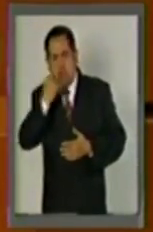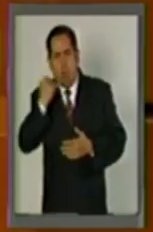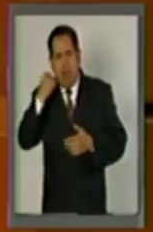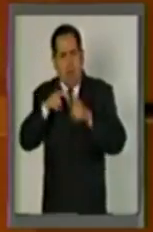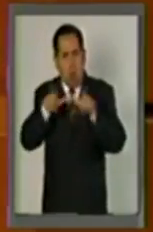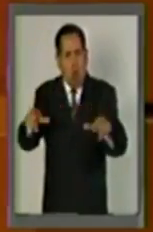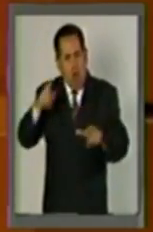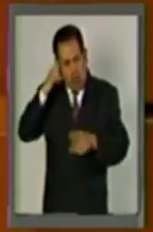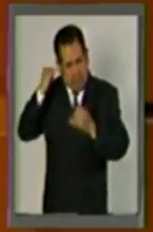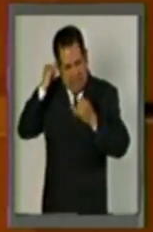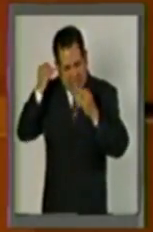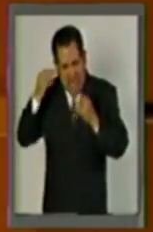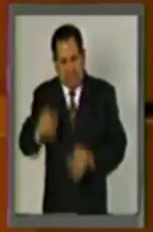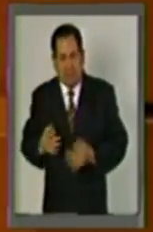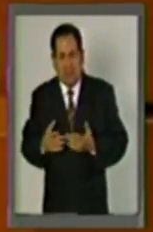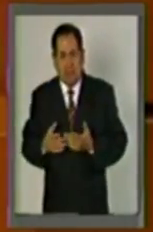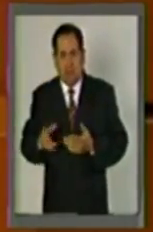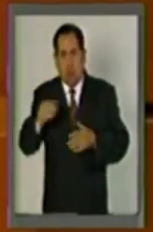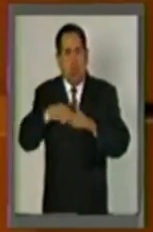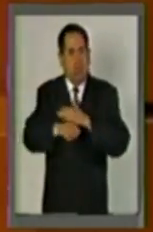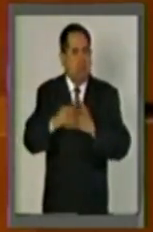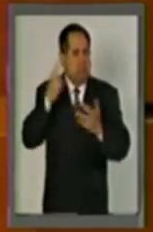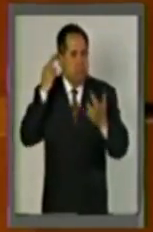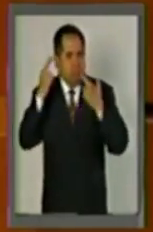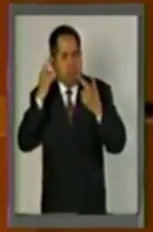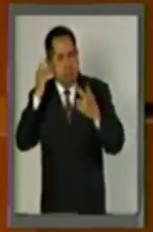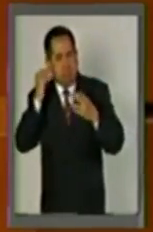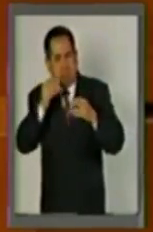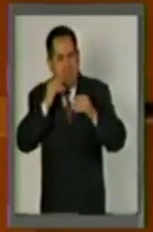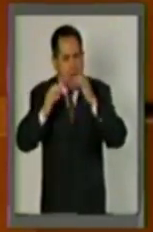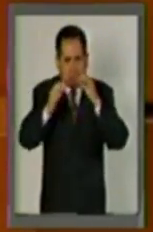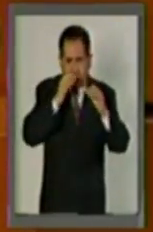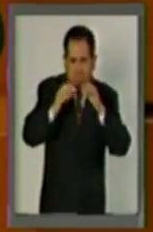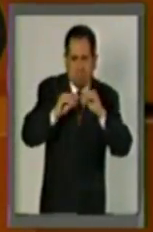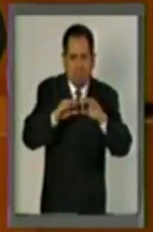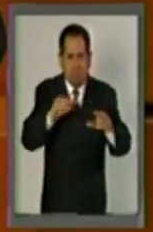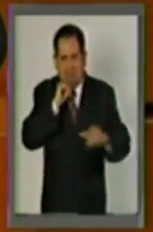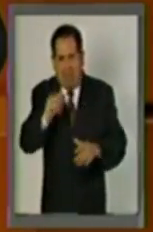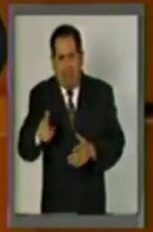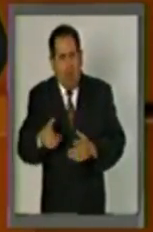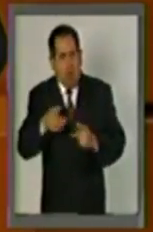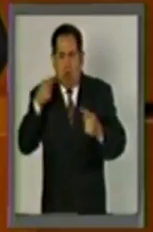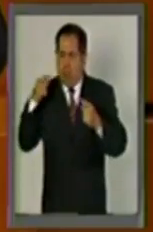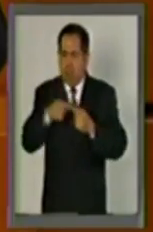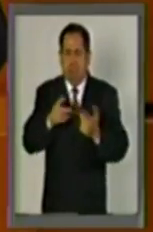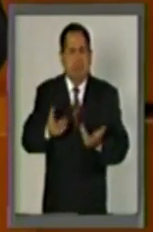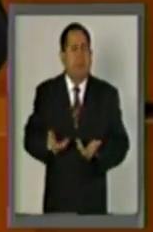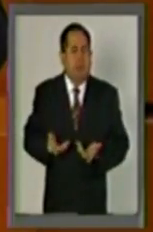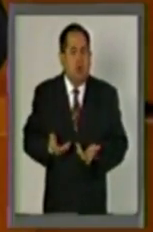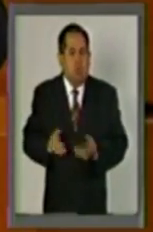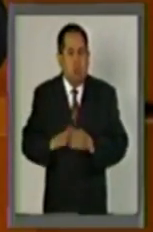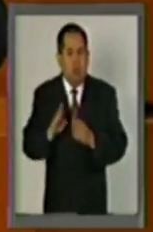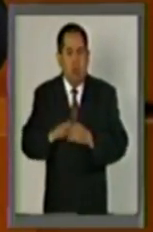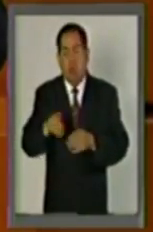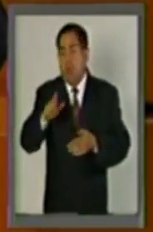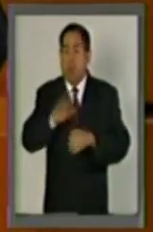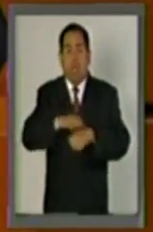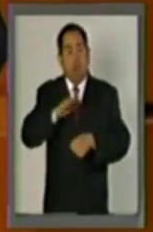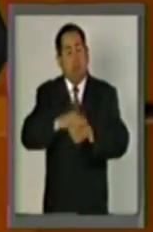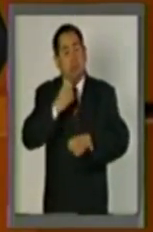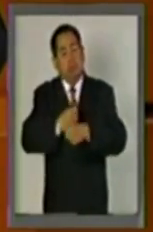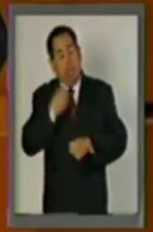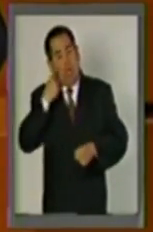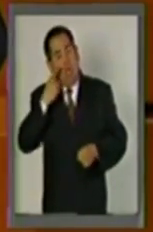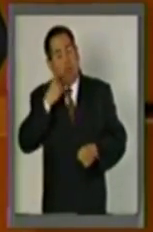originarias que no tienen acceso a la comunicación de manera directa, porque se da prioridad a